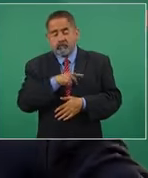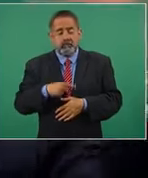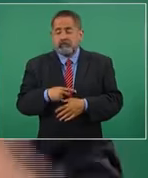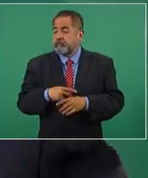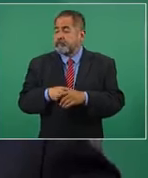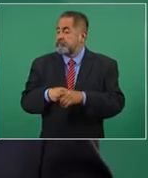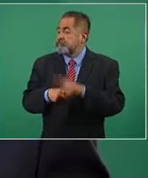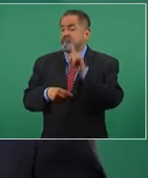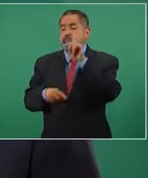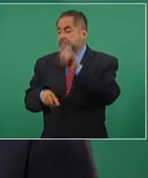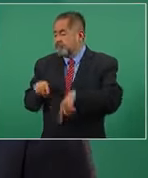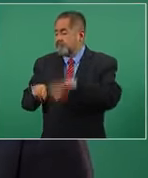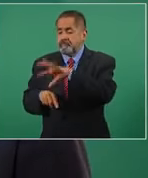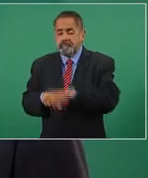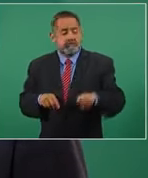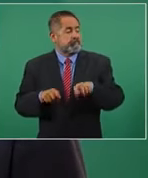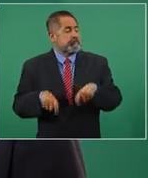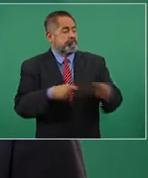vuelva